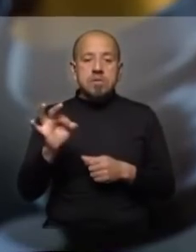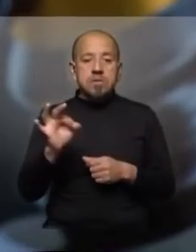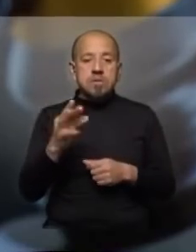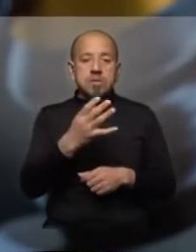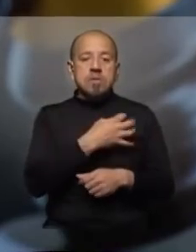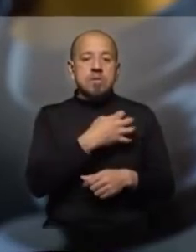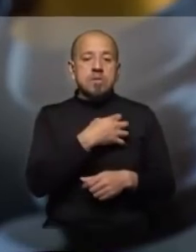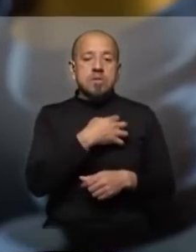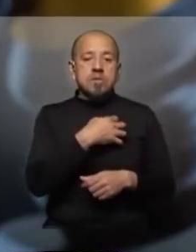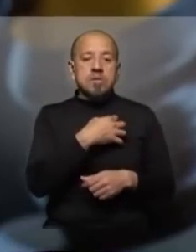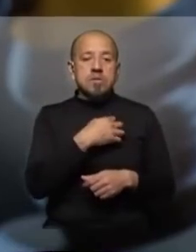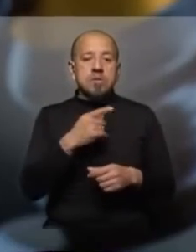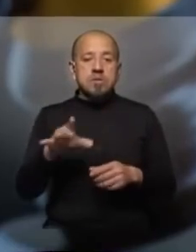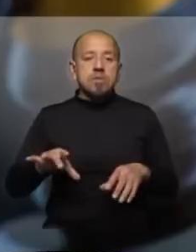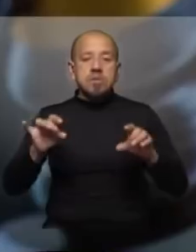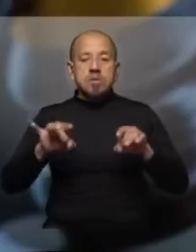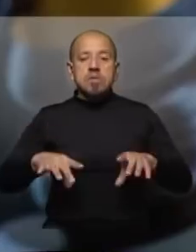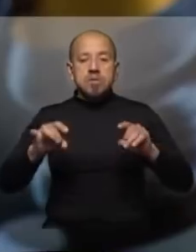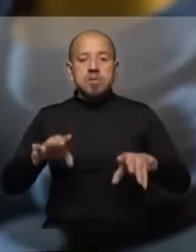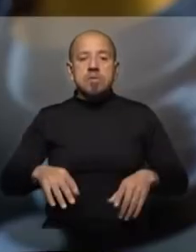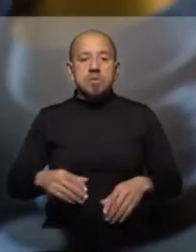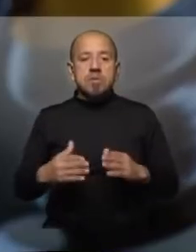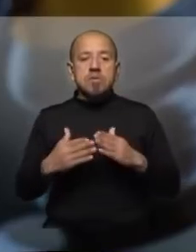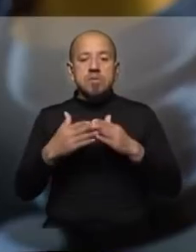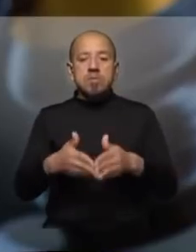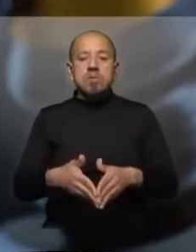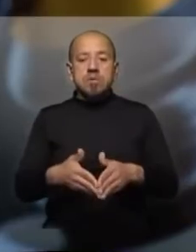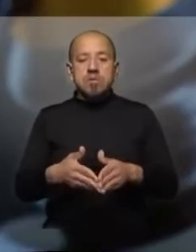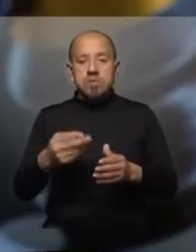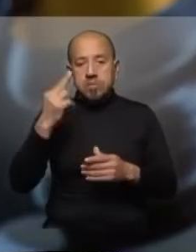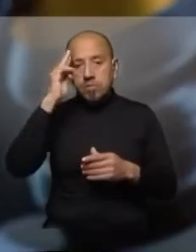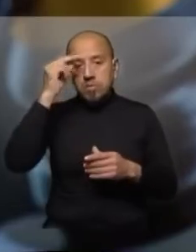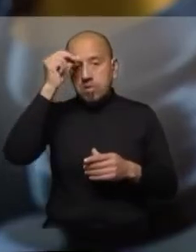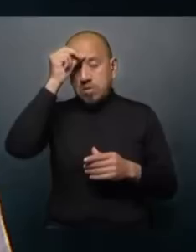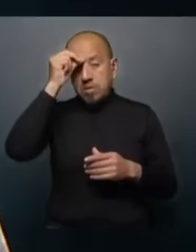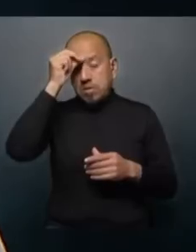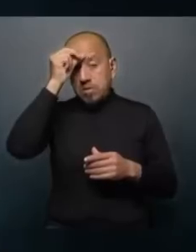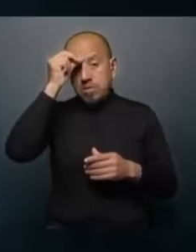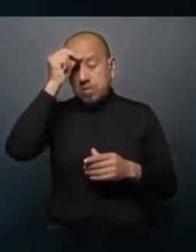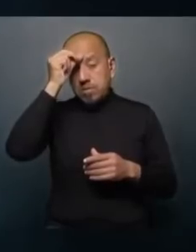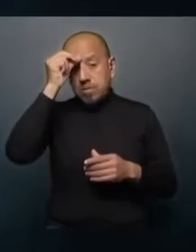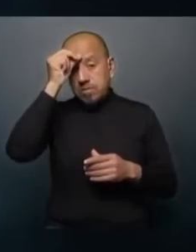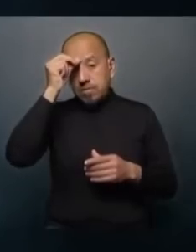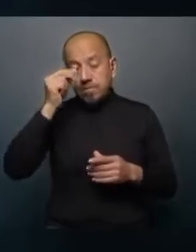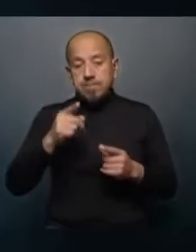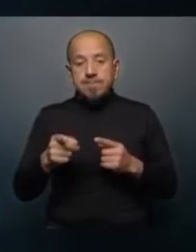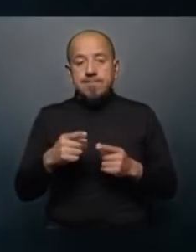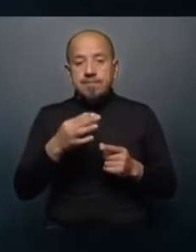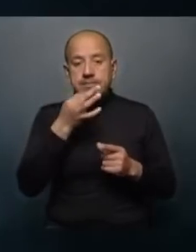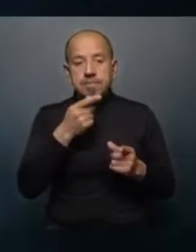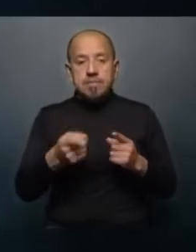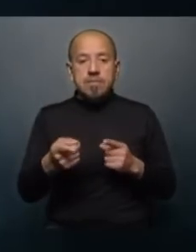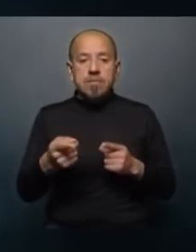cocaína en un puerto de Australia de un puerto de un barco que salió del Uruguay dentro de la porosidad Díaz que usted hablaba